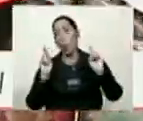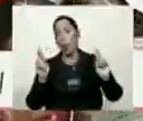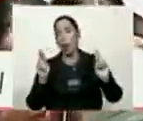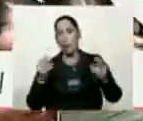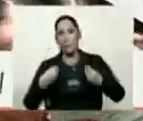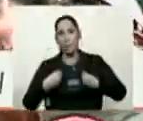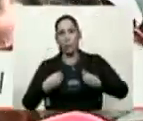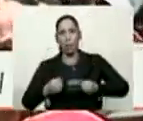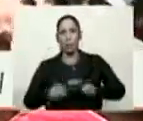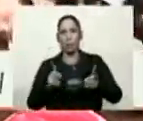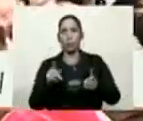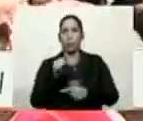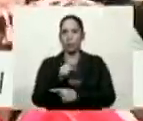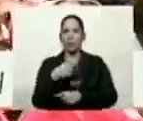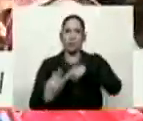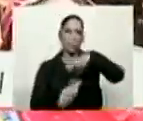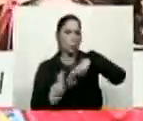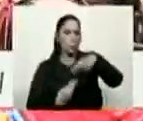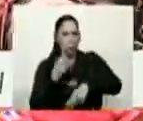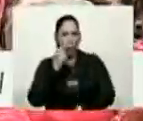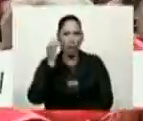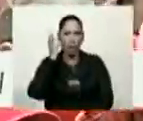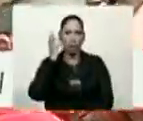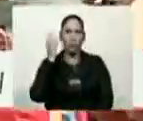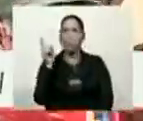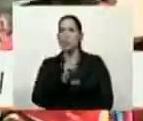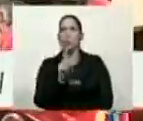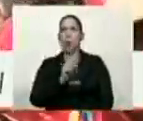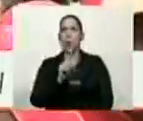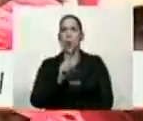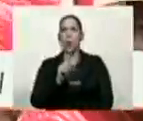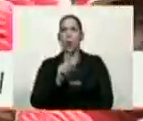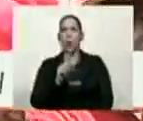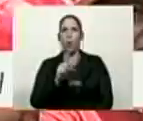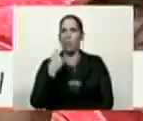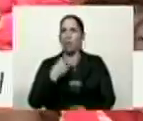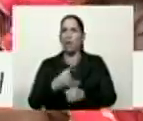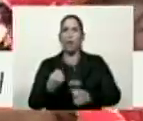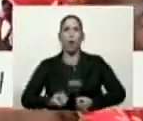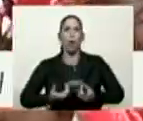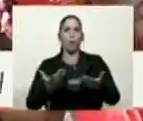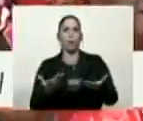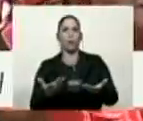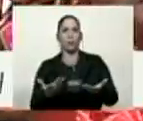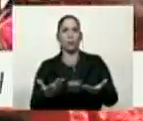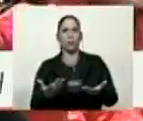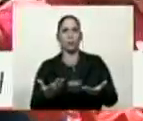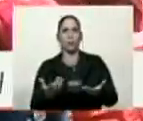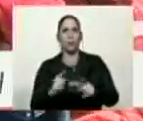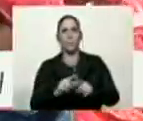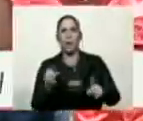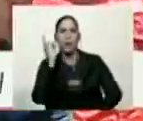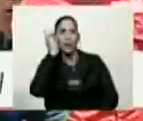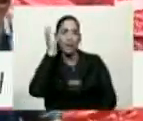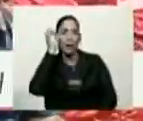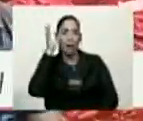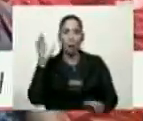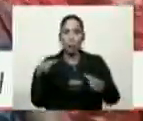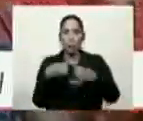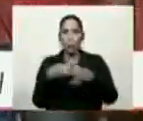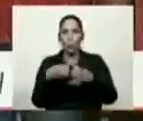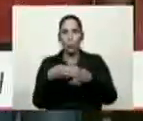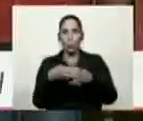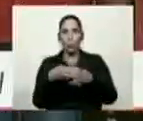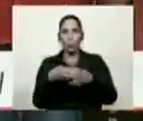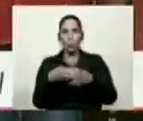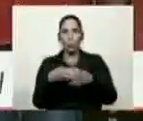de eso. Un revolucionario, una revolucionaria, no está para estar ofreciéndose, no está para estar creando grupos.